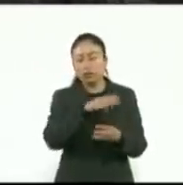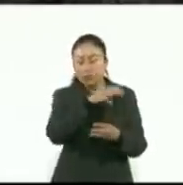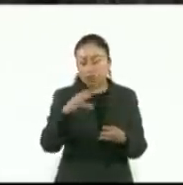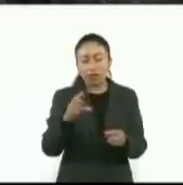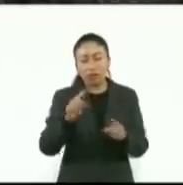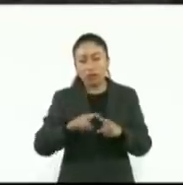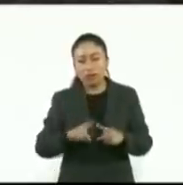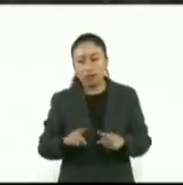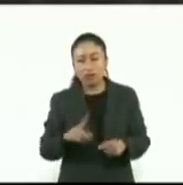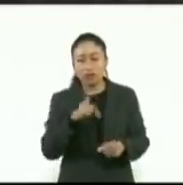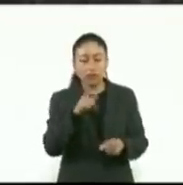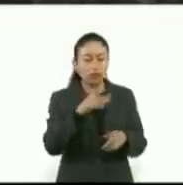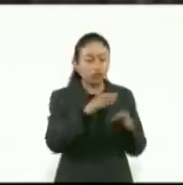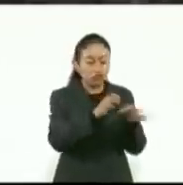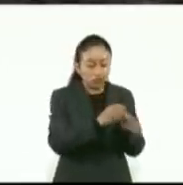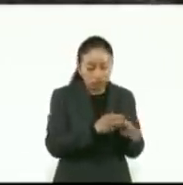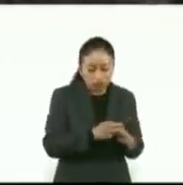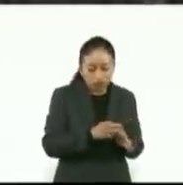un proceso de fotosíntesis.